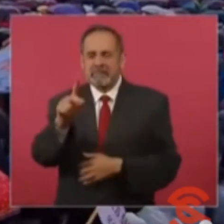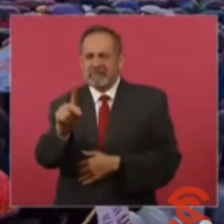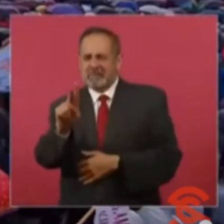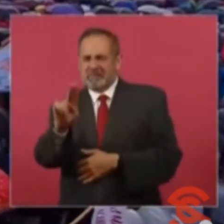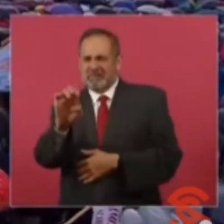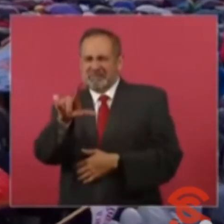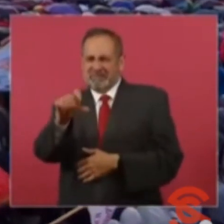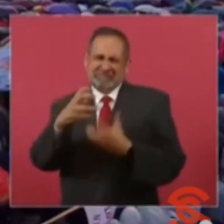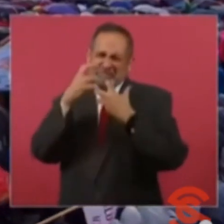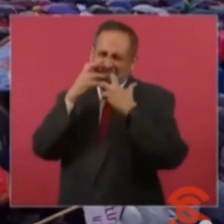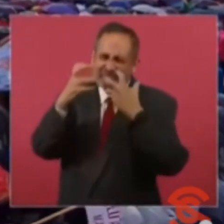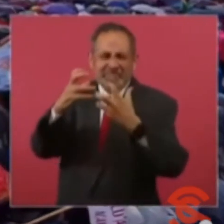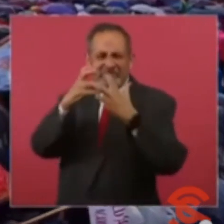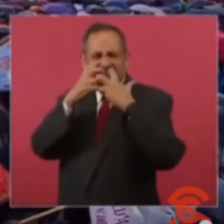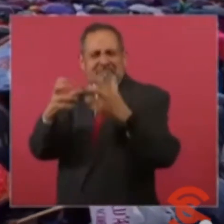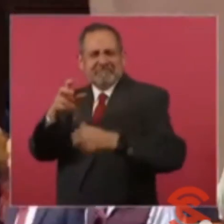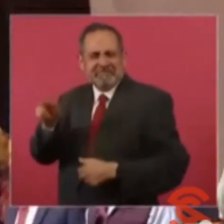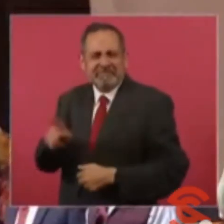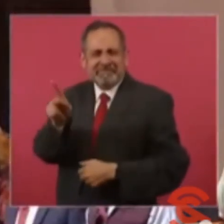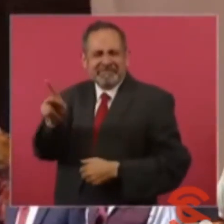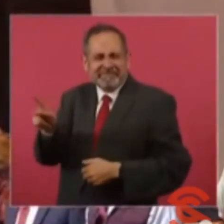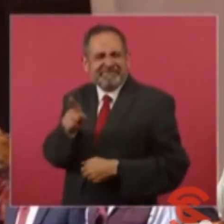¡Muchas veces!